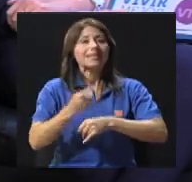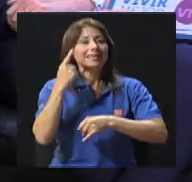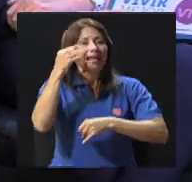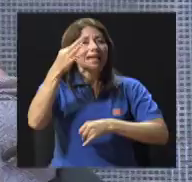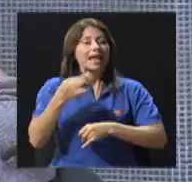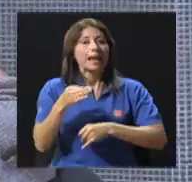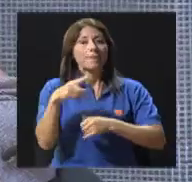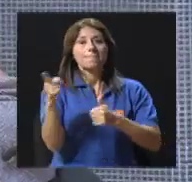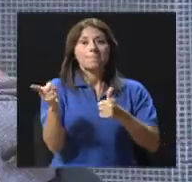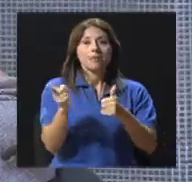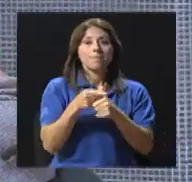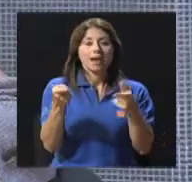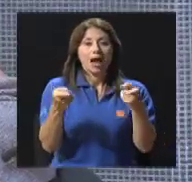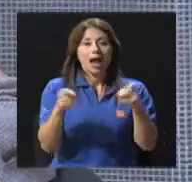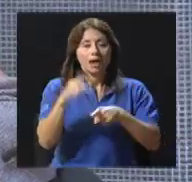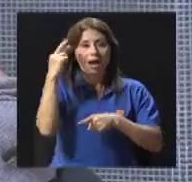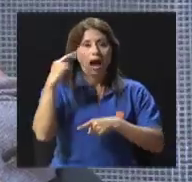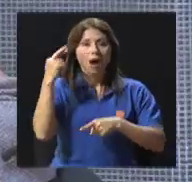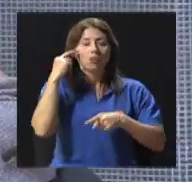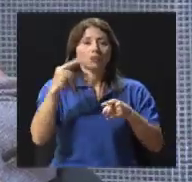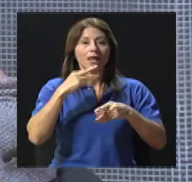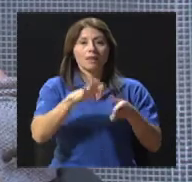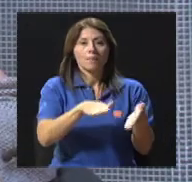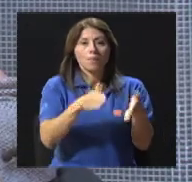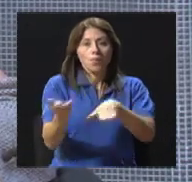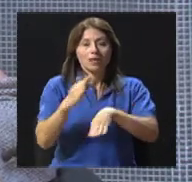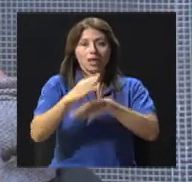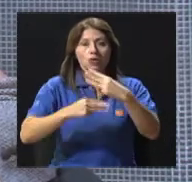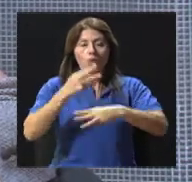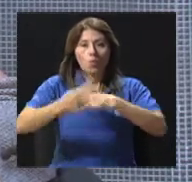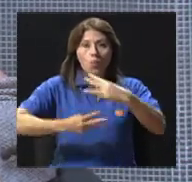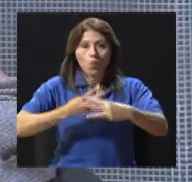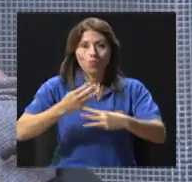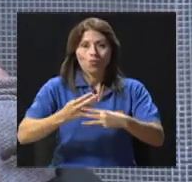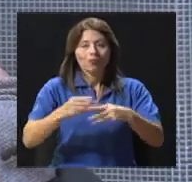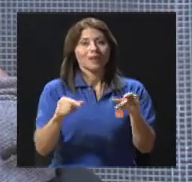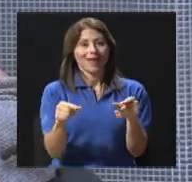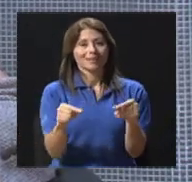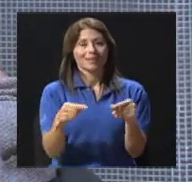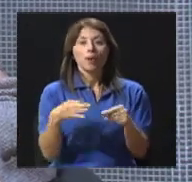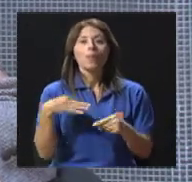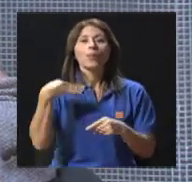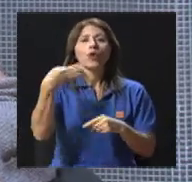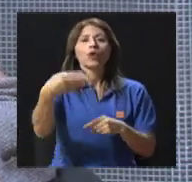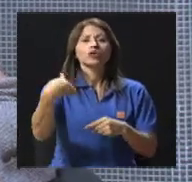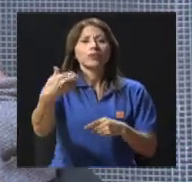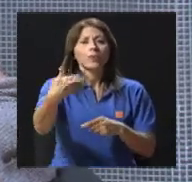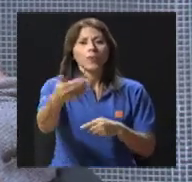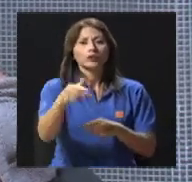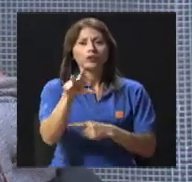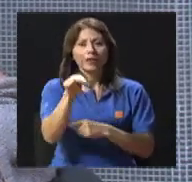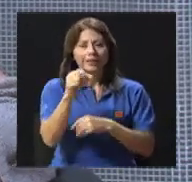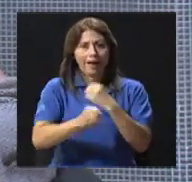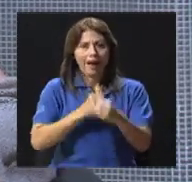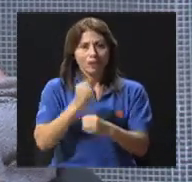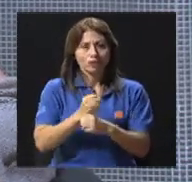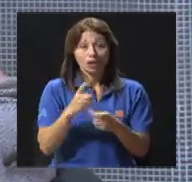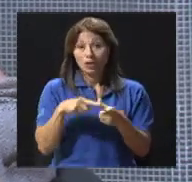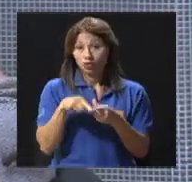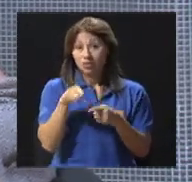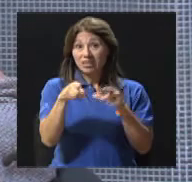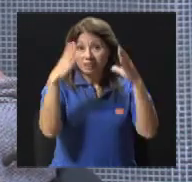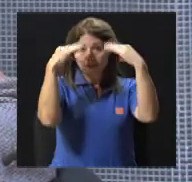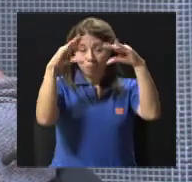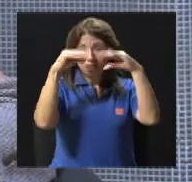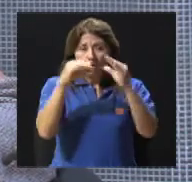nivel mundial, que va a ser la primera causa de muerte en todo el mundo en los próximos 20, 30 años. Entonces, lógicamente que analizar